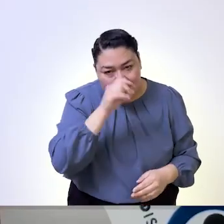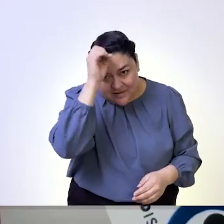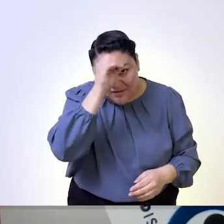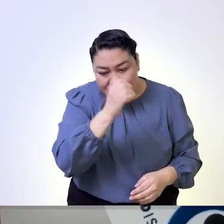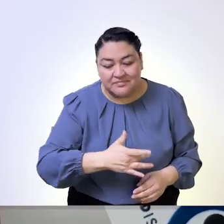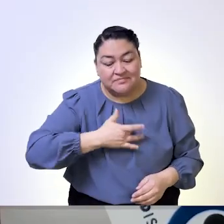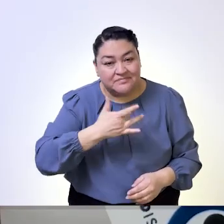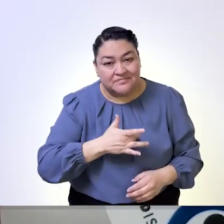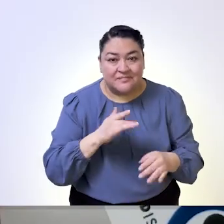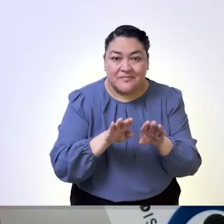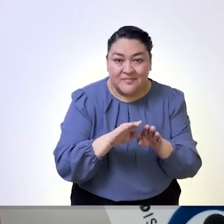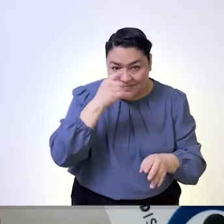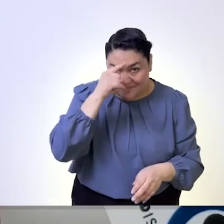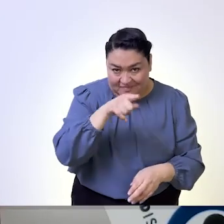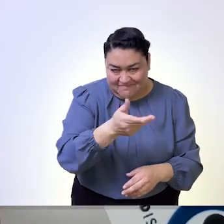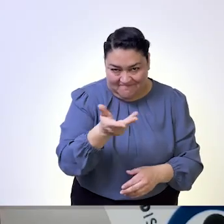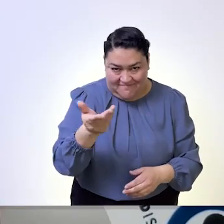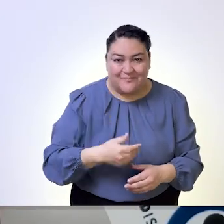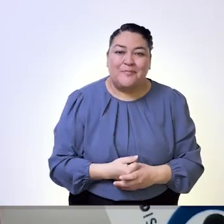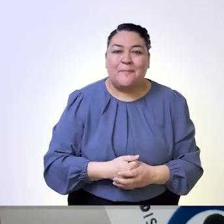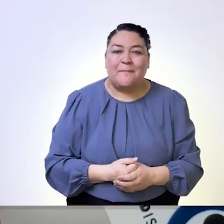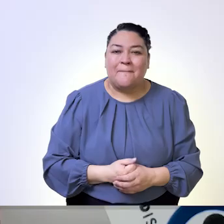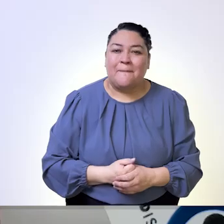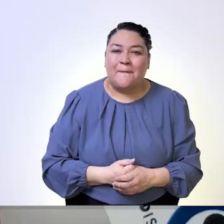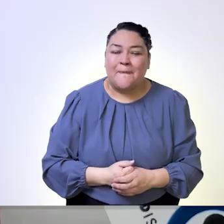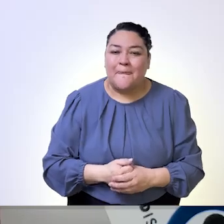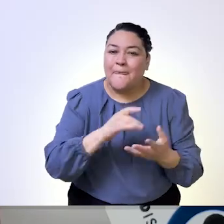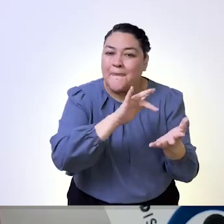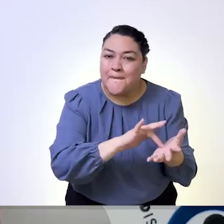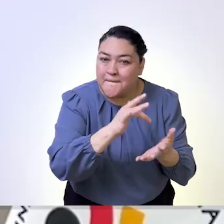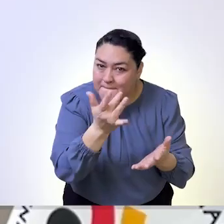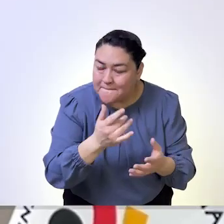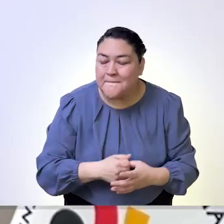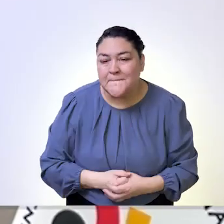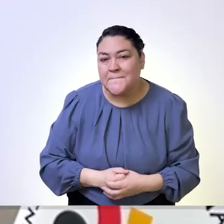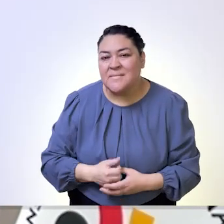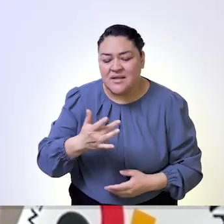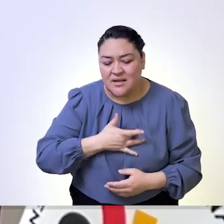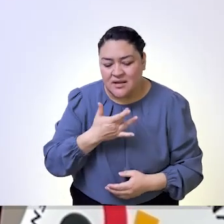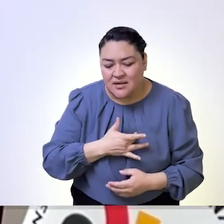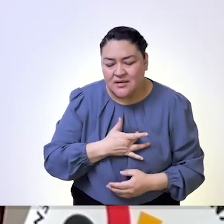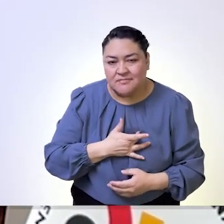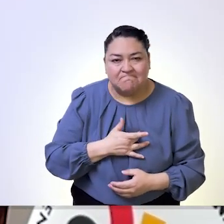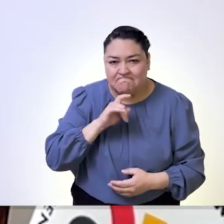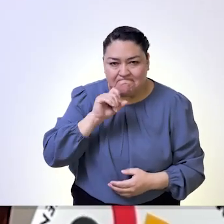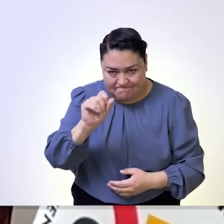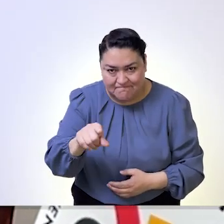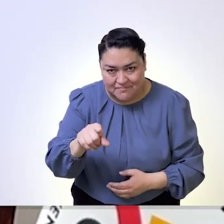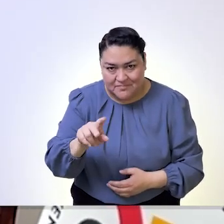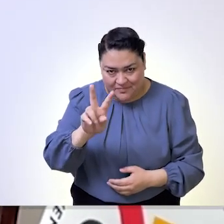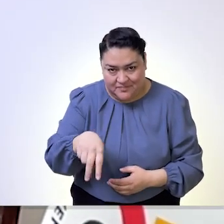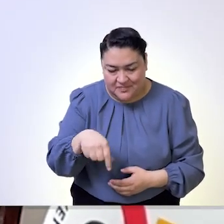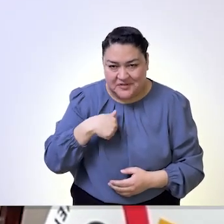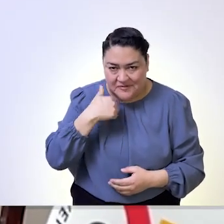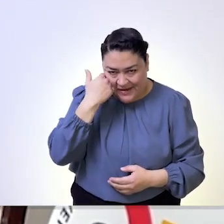una reflexión de cierre respecto de tu participación. Por favor. Muchas gracias, Pau. Sí, a mí me parece, y es parte de lo